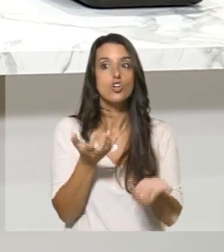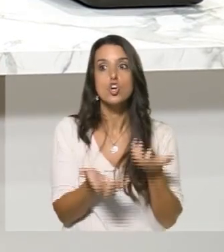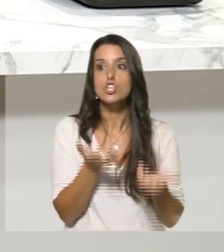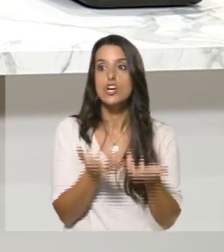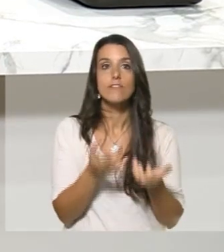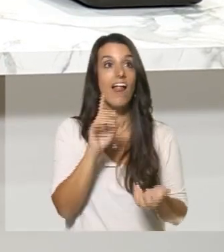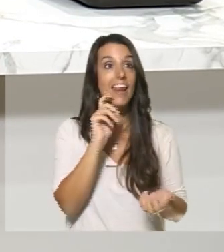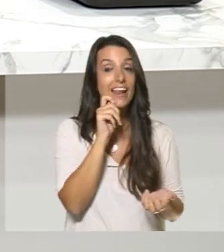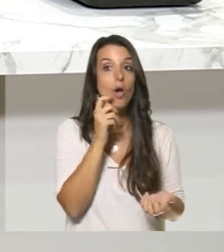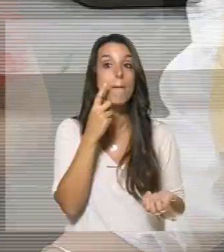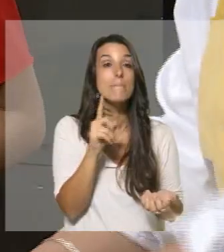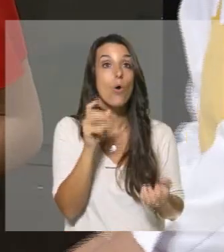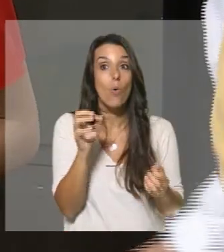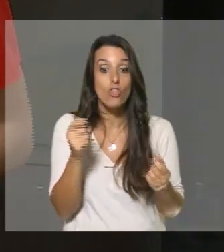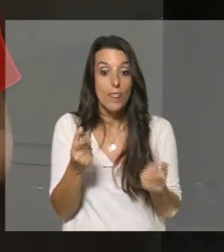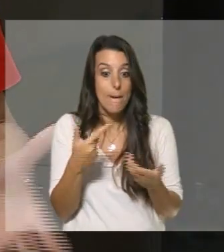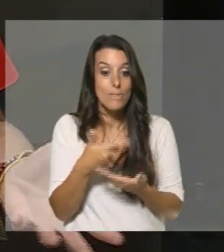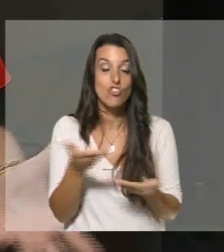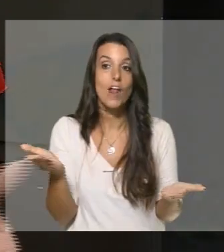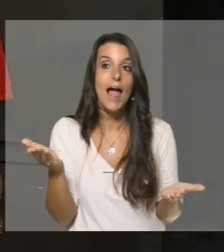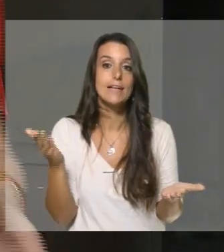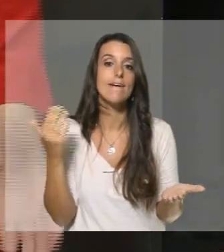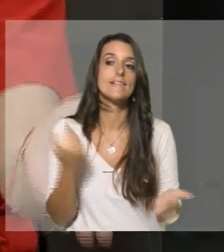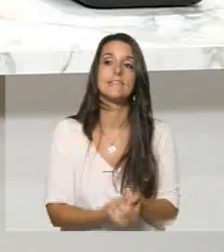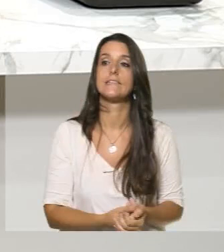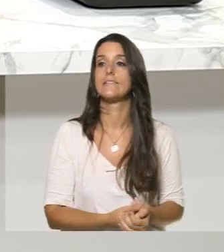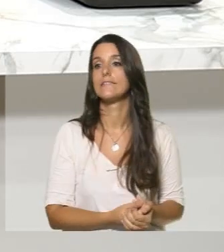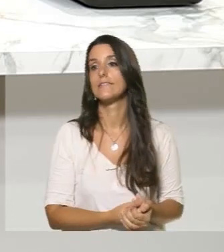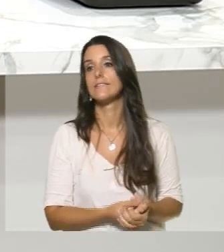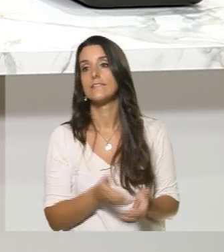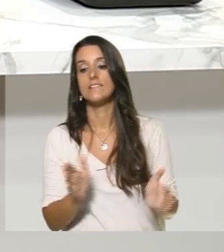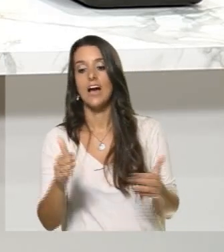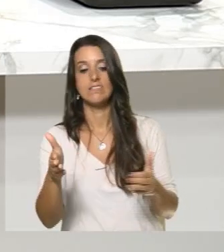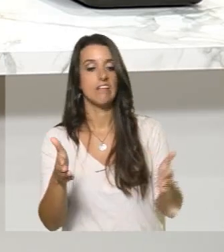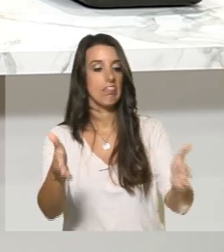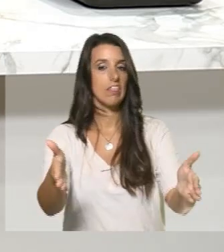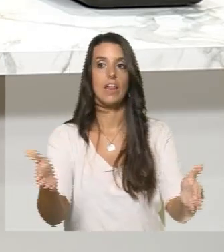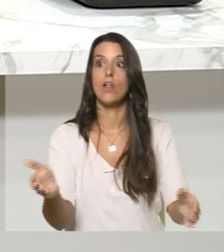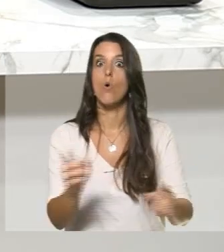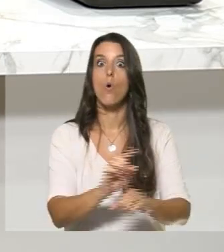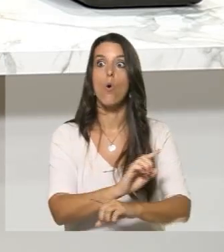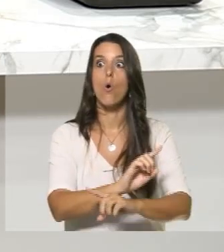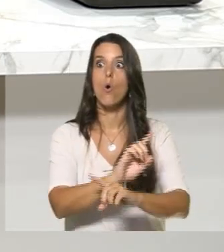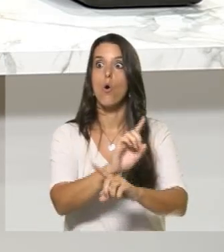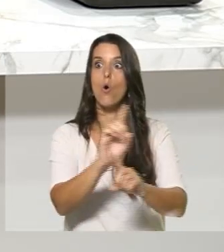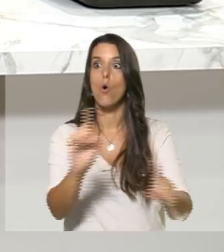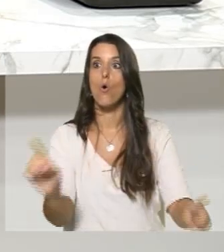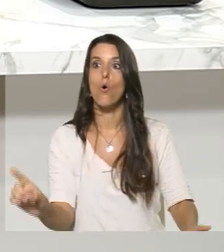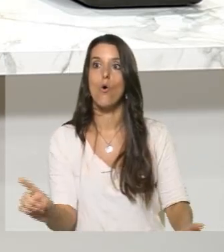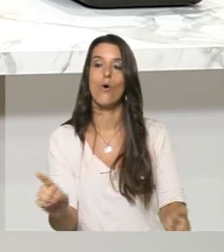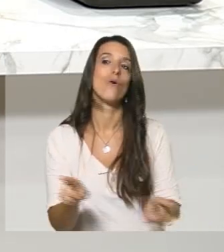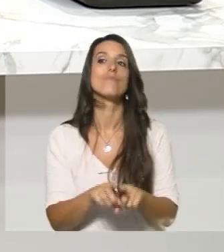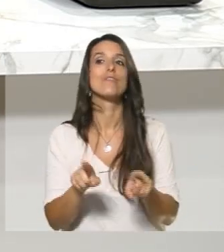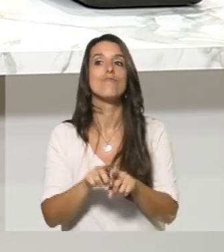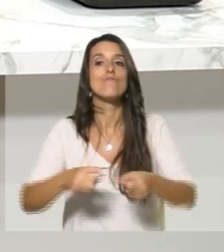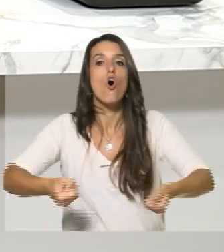te queda rico, pero cuando lo vas a presentar. Lo claro. Llevamos así la asadera, no. No, la asadera no. Nunca. La asadera no. No. Es como la